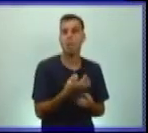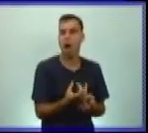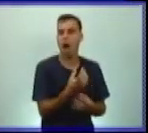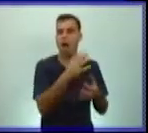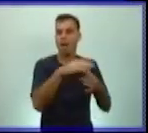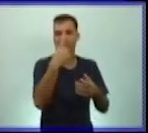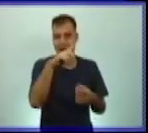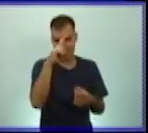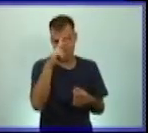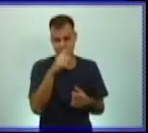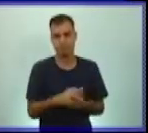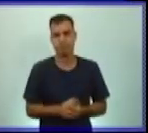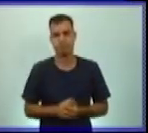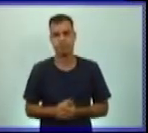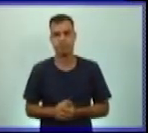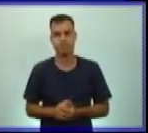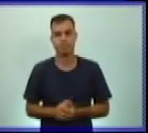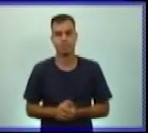de agua.